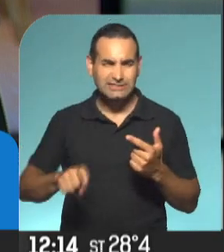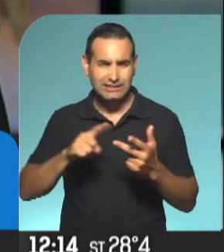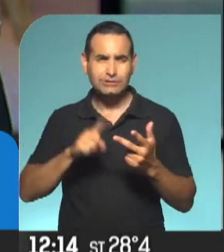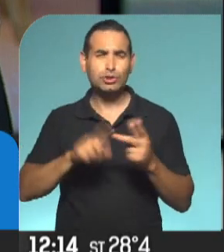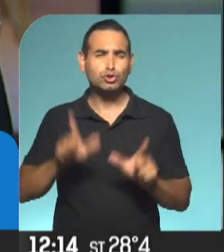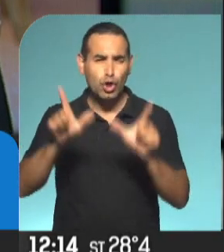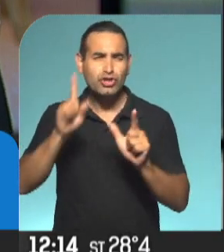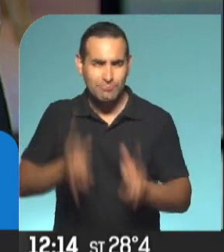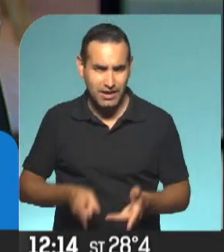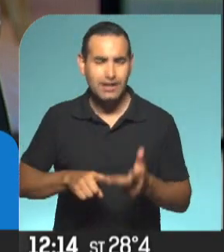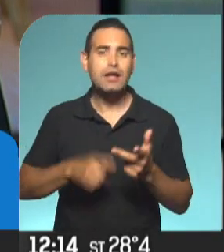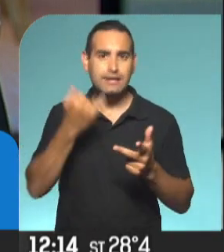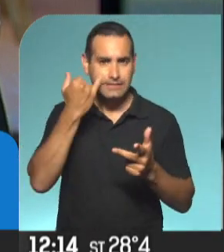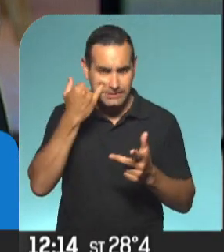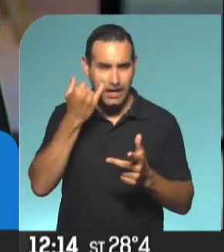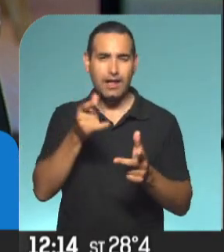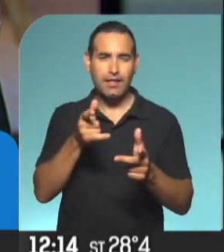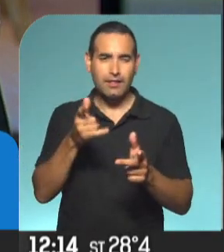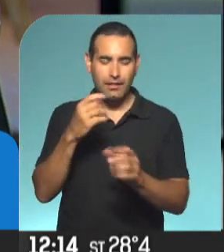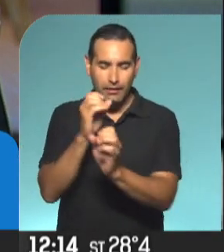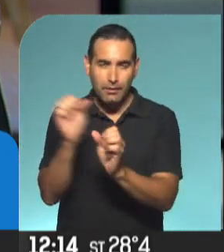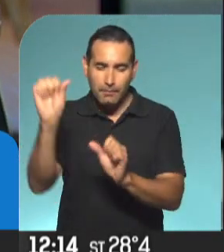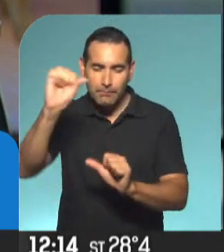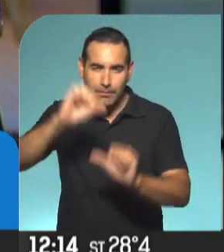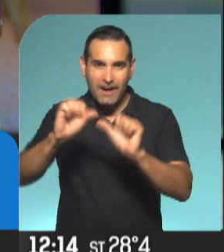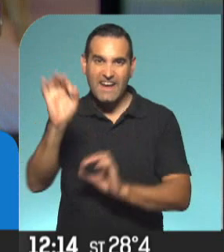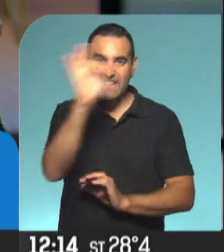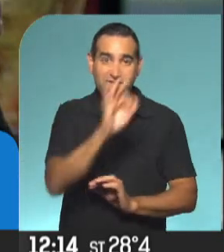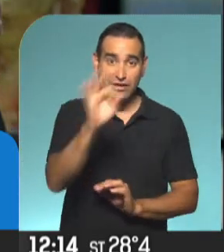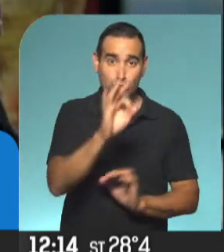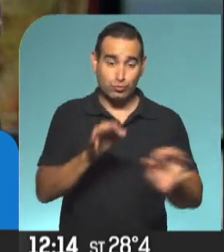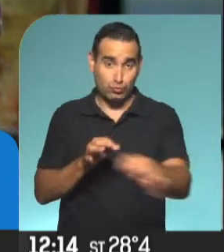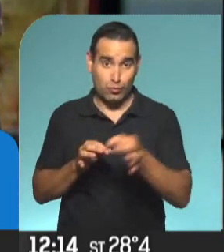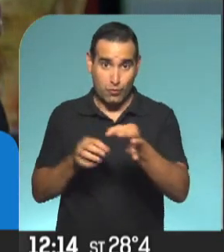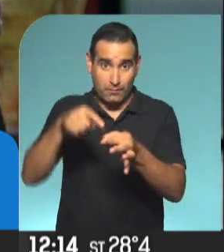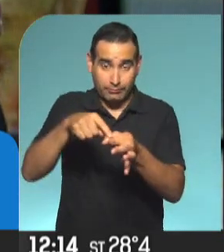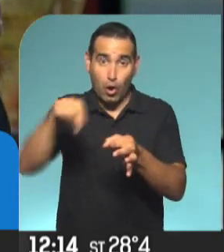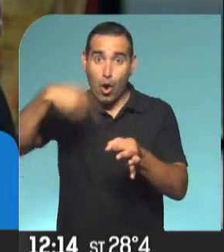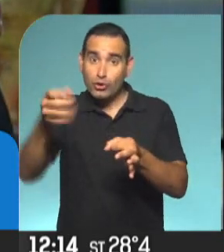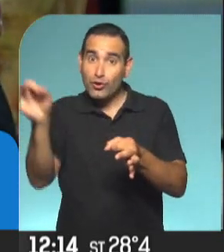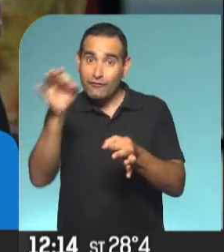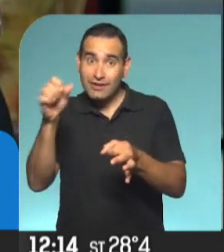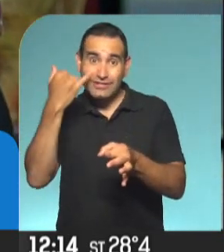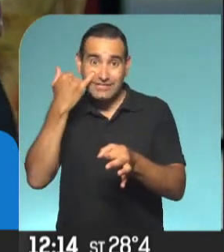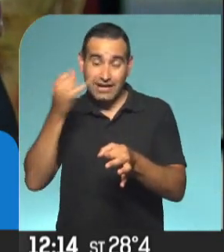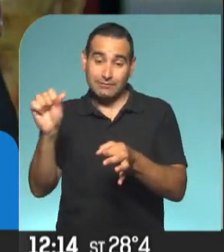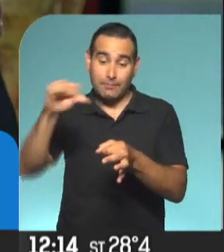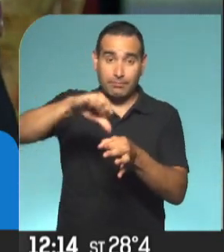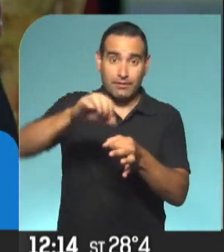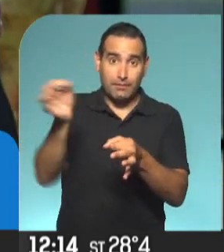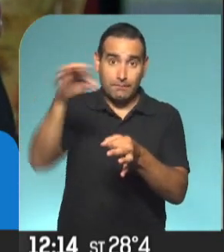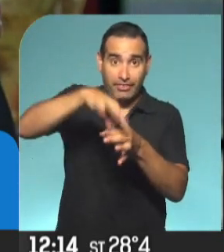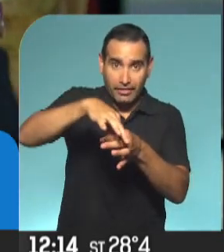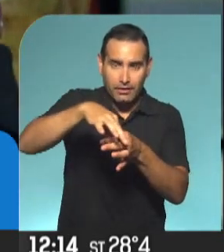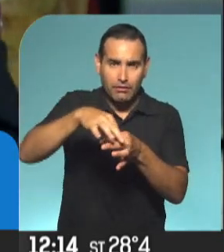también, introdujeron esa modificación en el genoma de un virus cuyo genoma estaba completamente secuenciado y vieron que